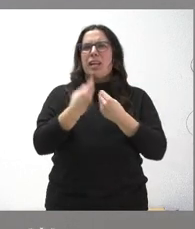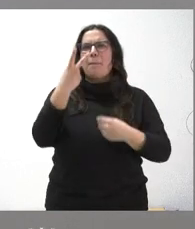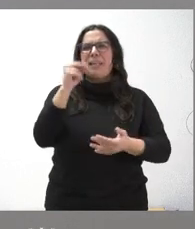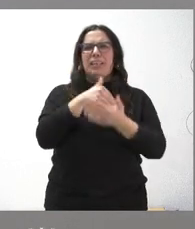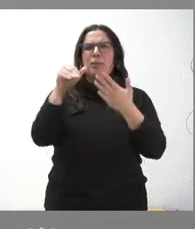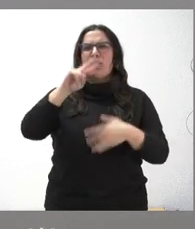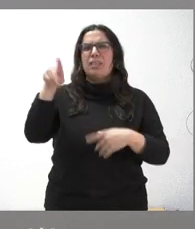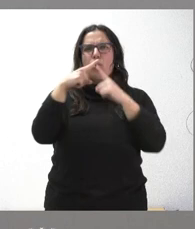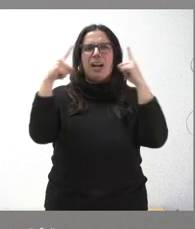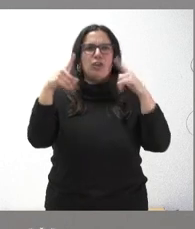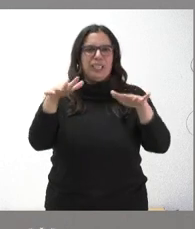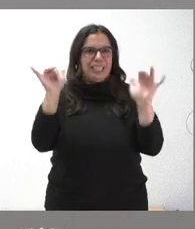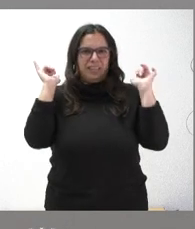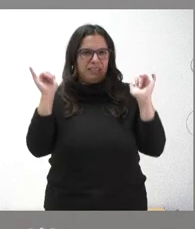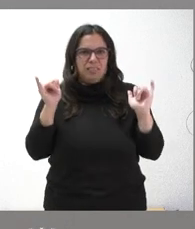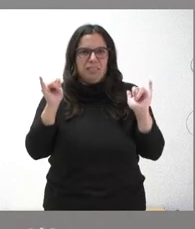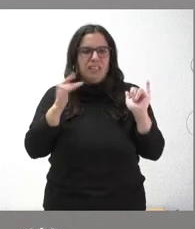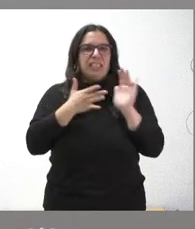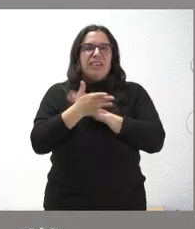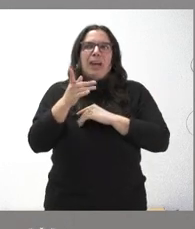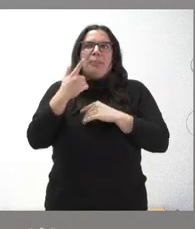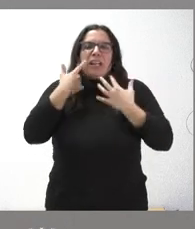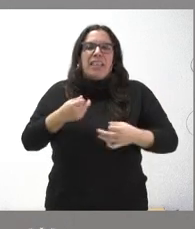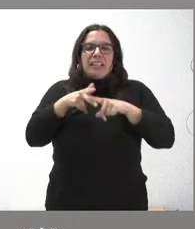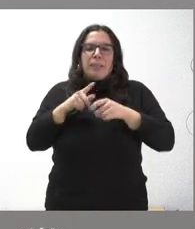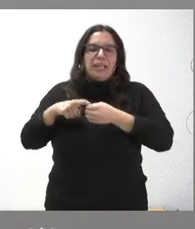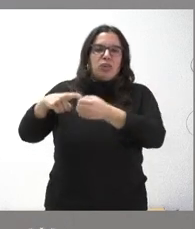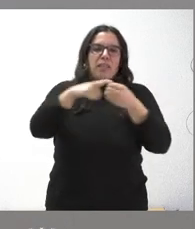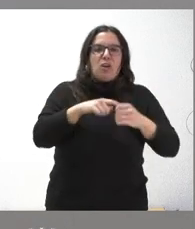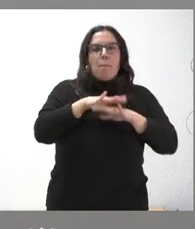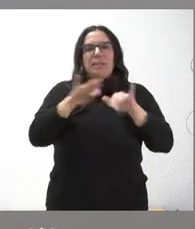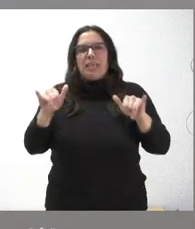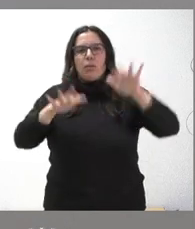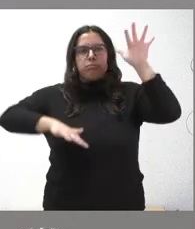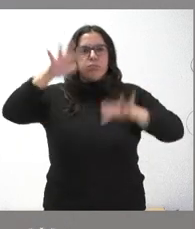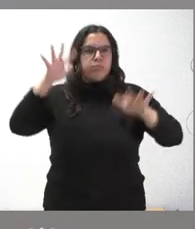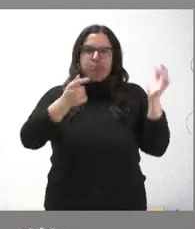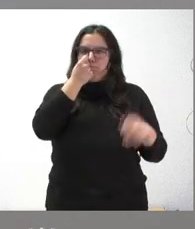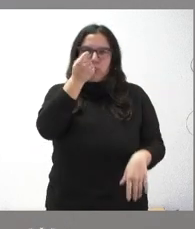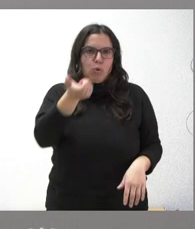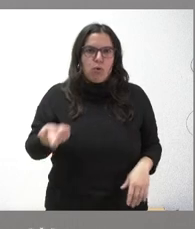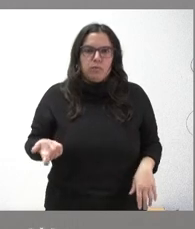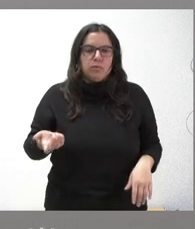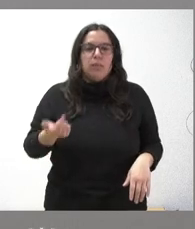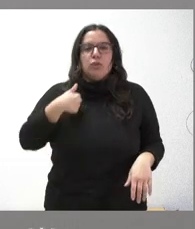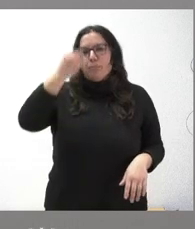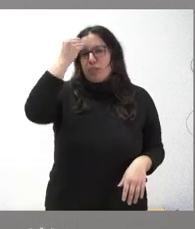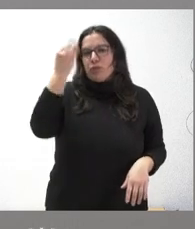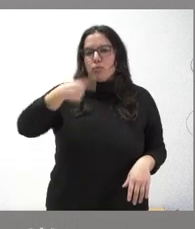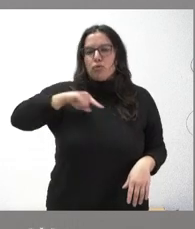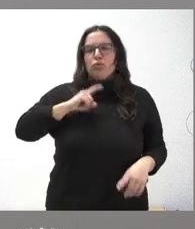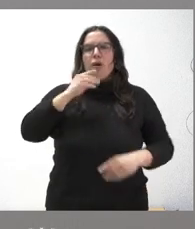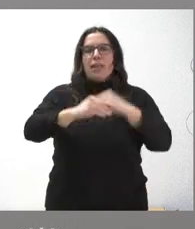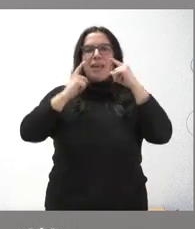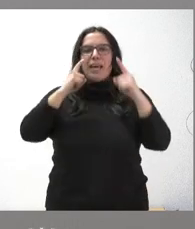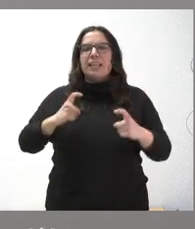año eso certifica que como instrumento de solidaridad y de compensación de de equilibrios es muy escaso yo creo que lo que tenemos que hacer nosotros un esfuerzo en términos